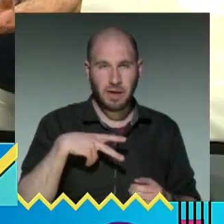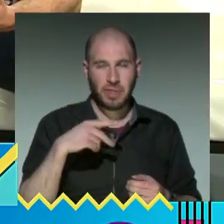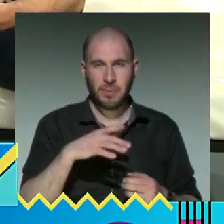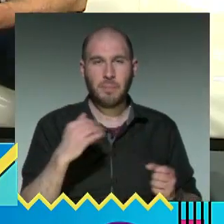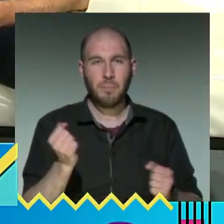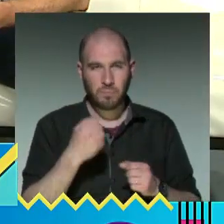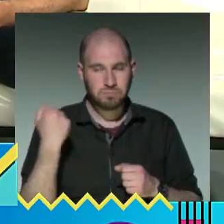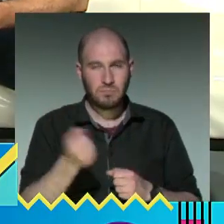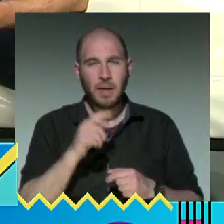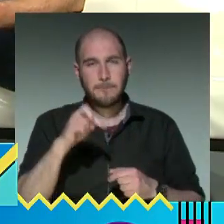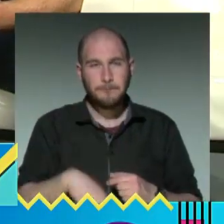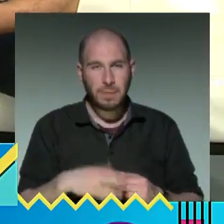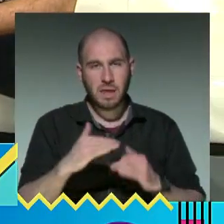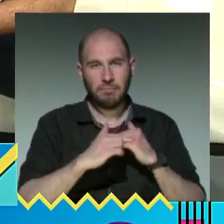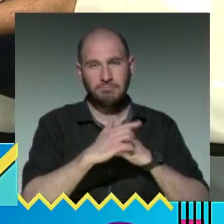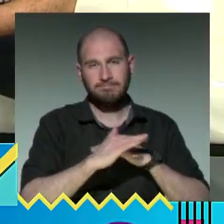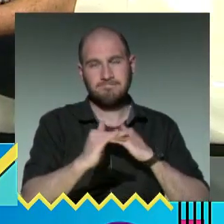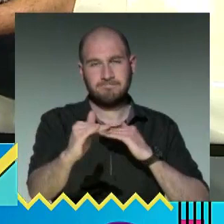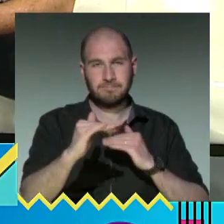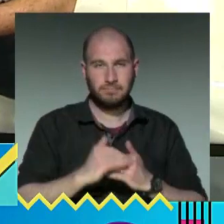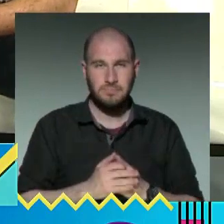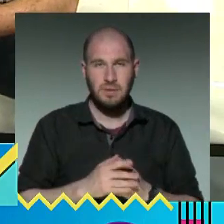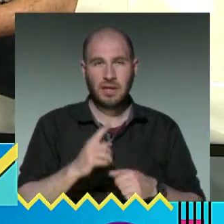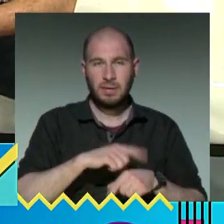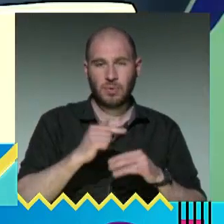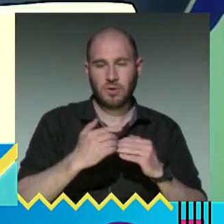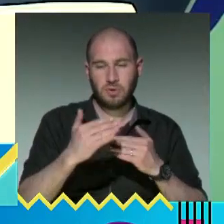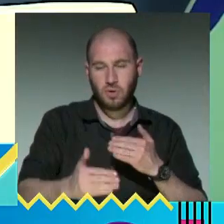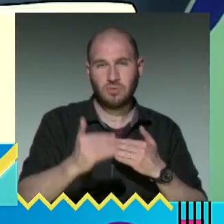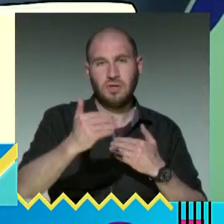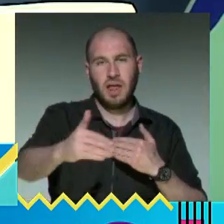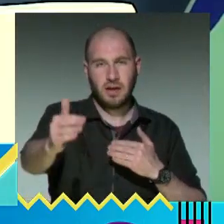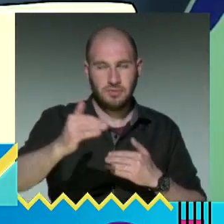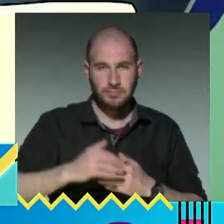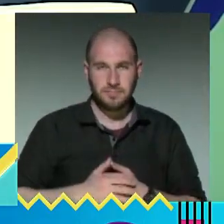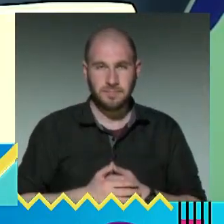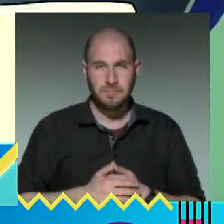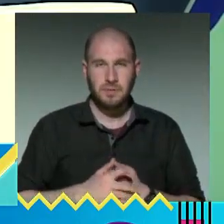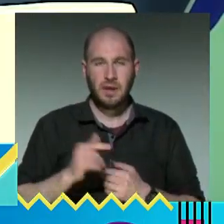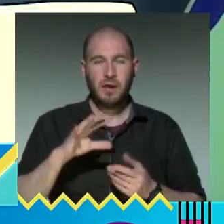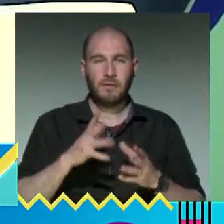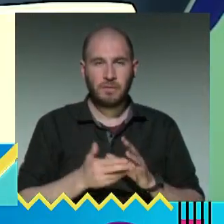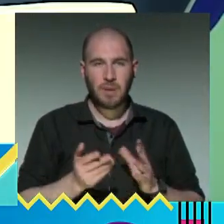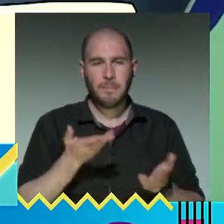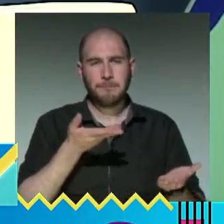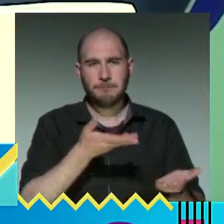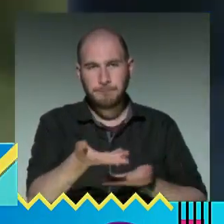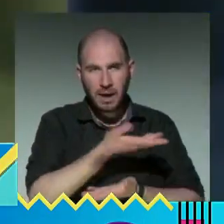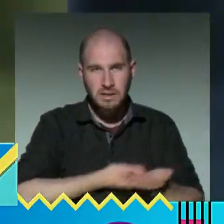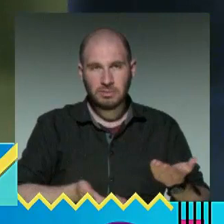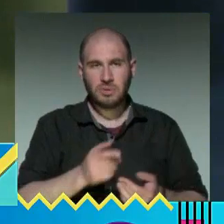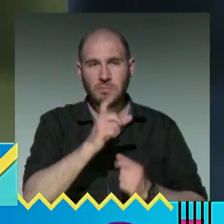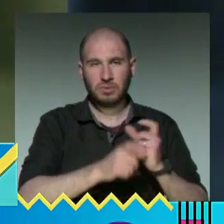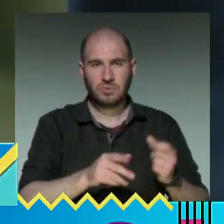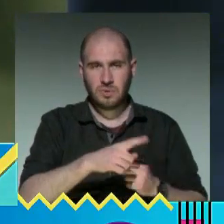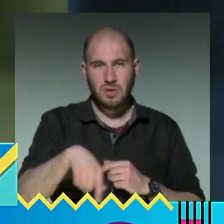válida para formular políticas sostenibles en el mediano y largo plazo, en generar mecanismos de participación con los